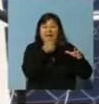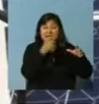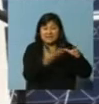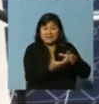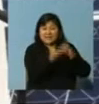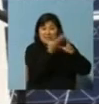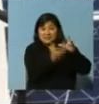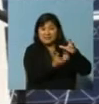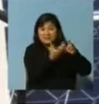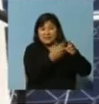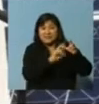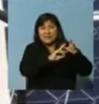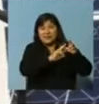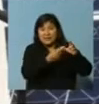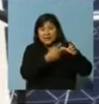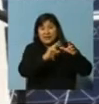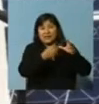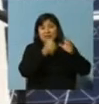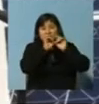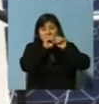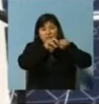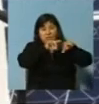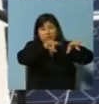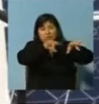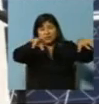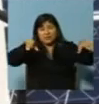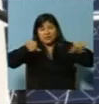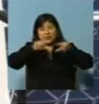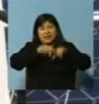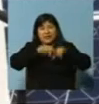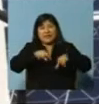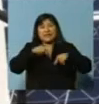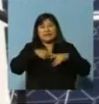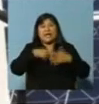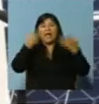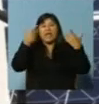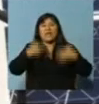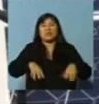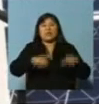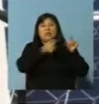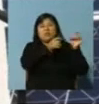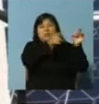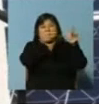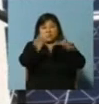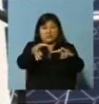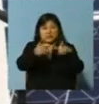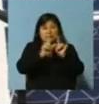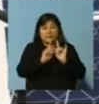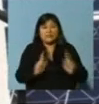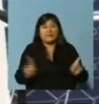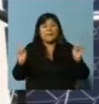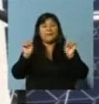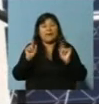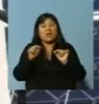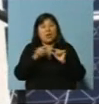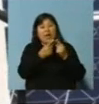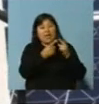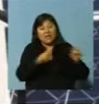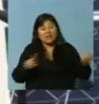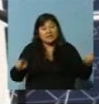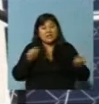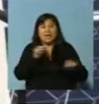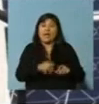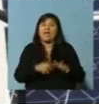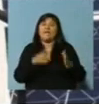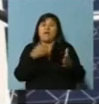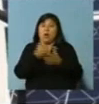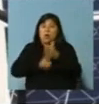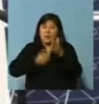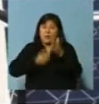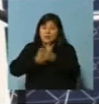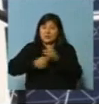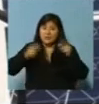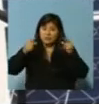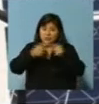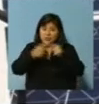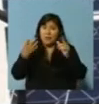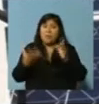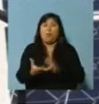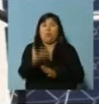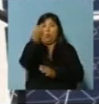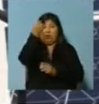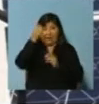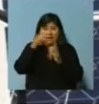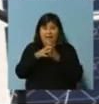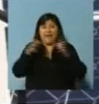que todos sabemos que afecta al medio ambiente. El desafío era muy grande porque